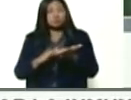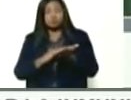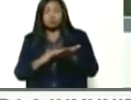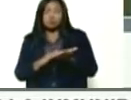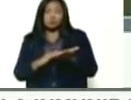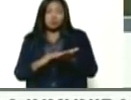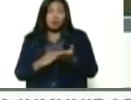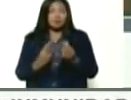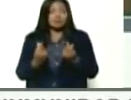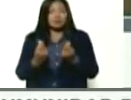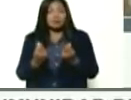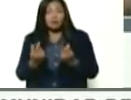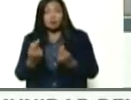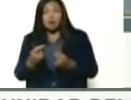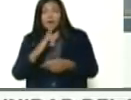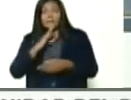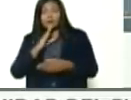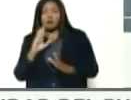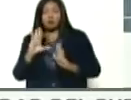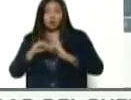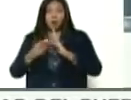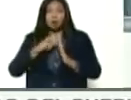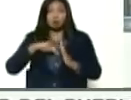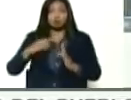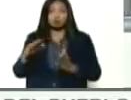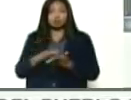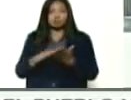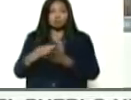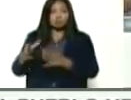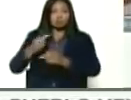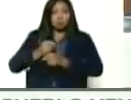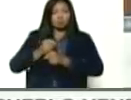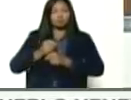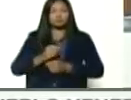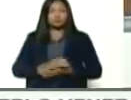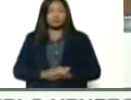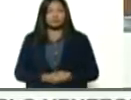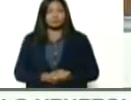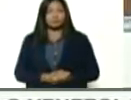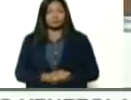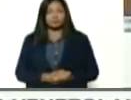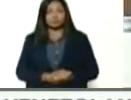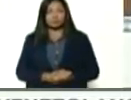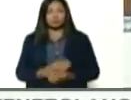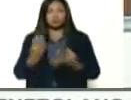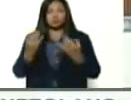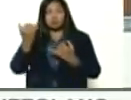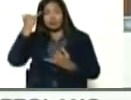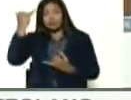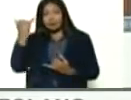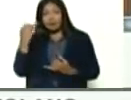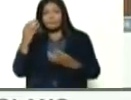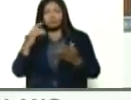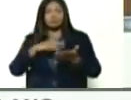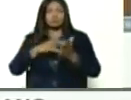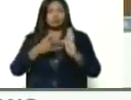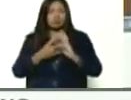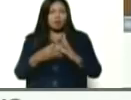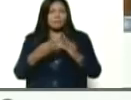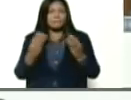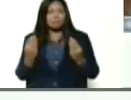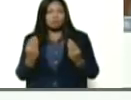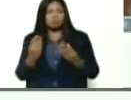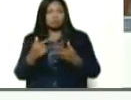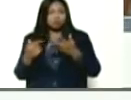y dinero de cuentas que nos habían robado con mucha inteligencia mucha tecnología mucha